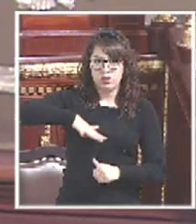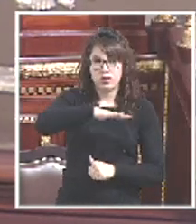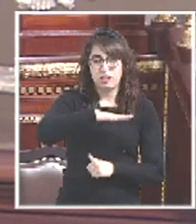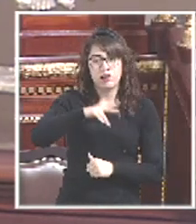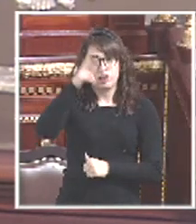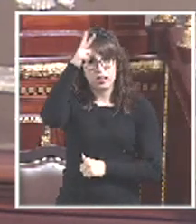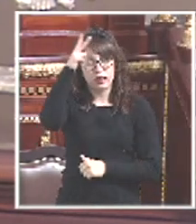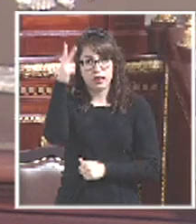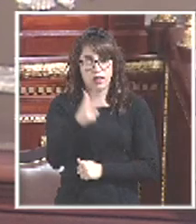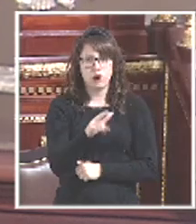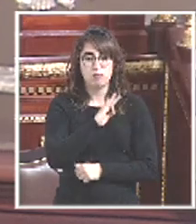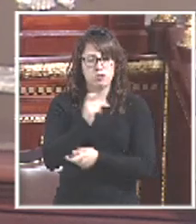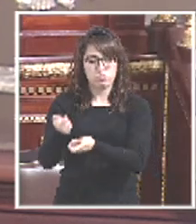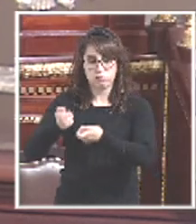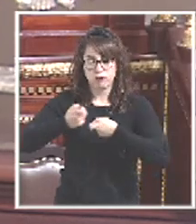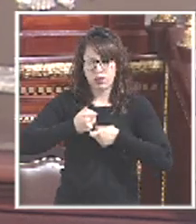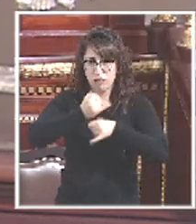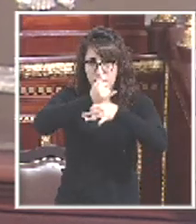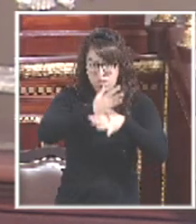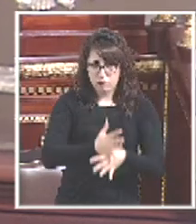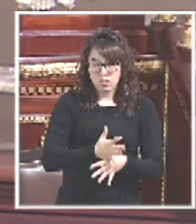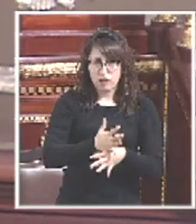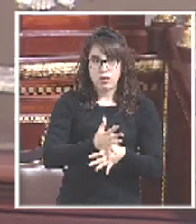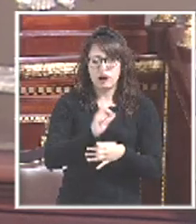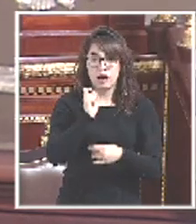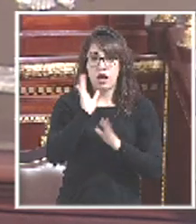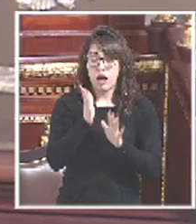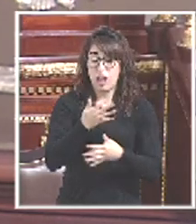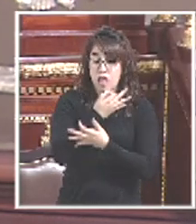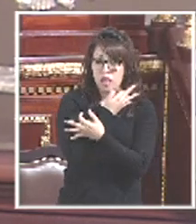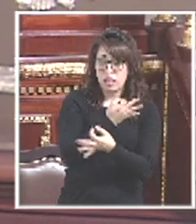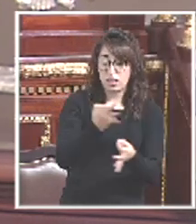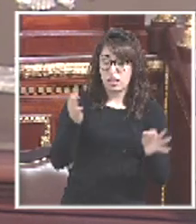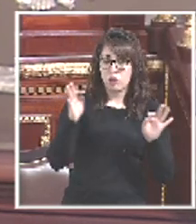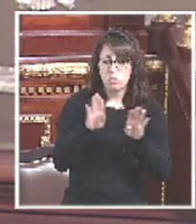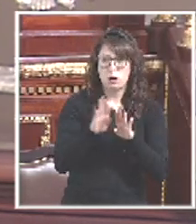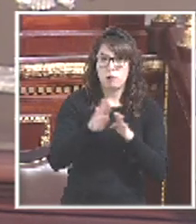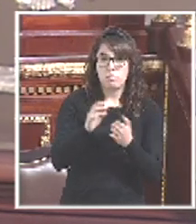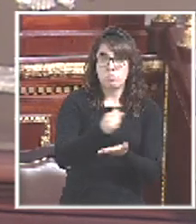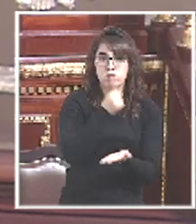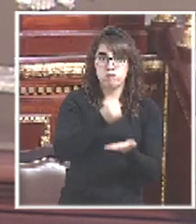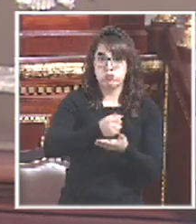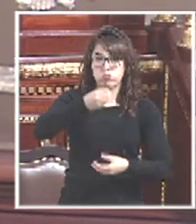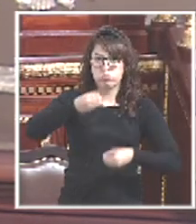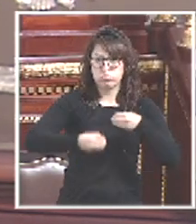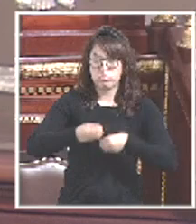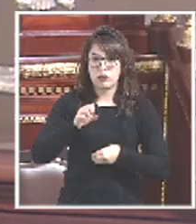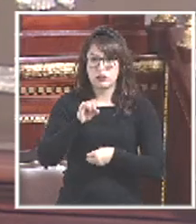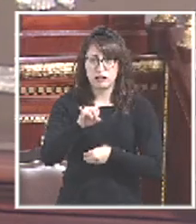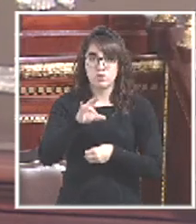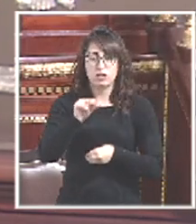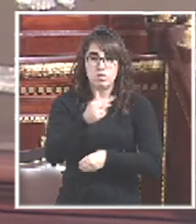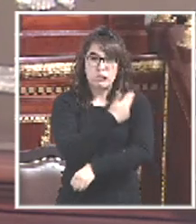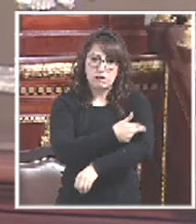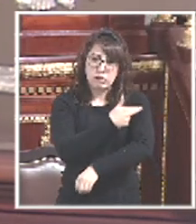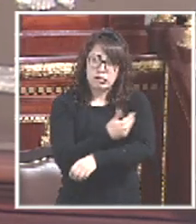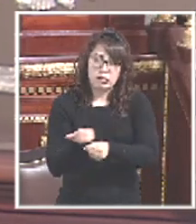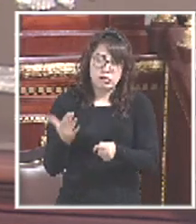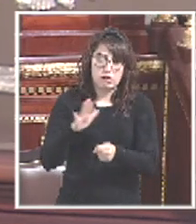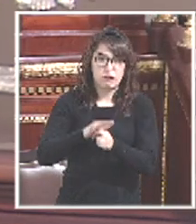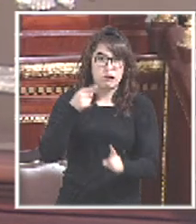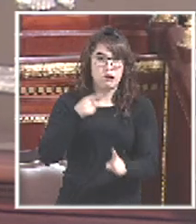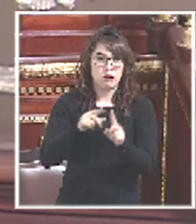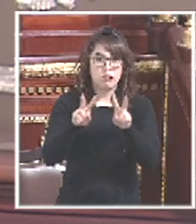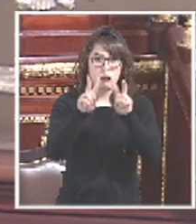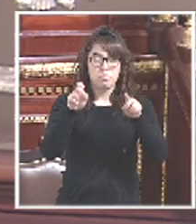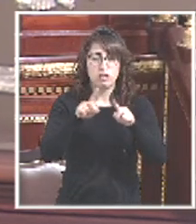que se informe a esta soberanía una vez que se emita la resolución al procedimiento administrativo seguido en relación a los